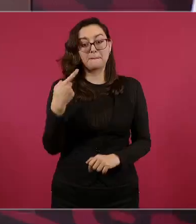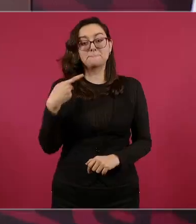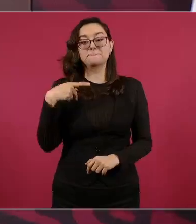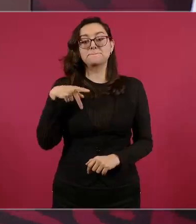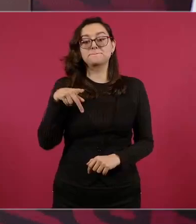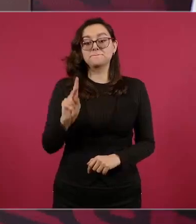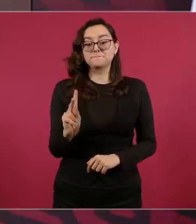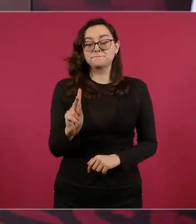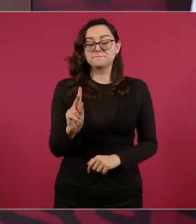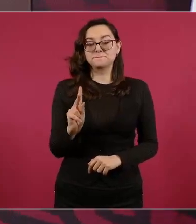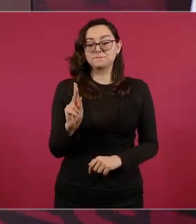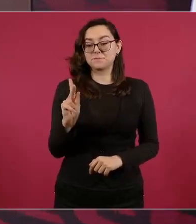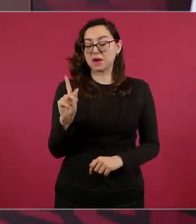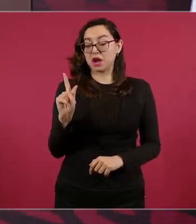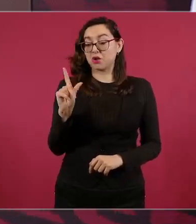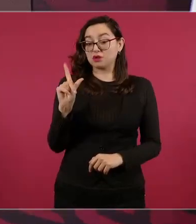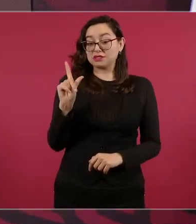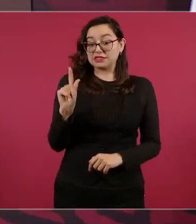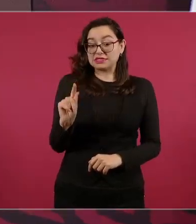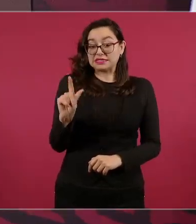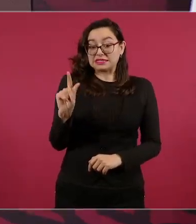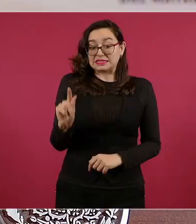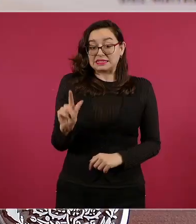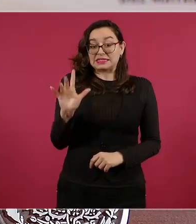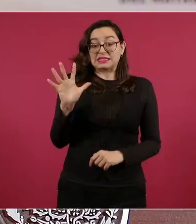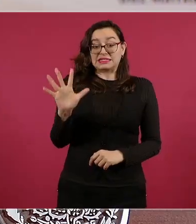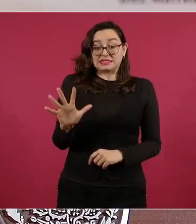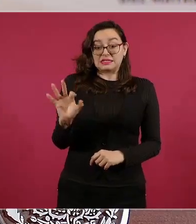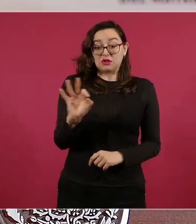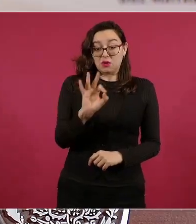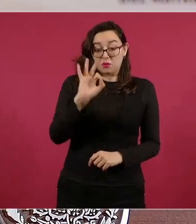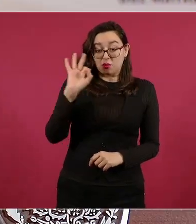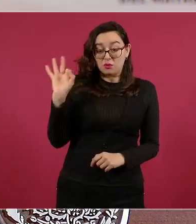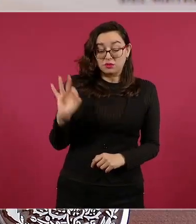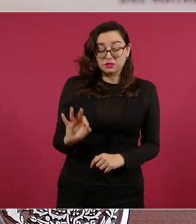busquen el 75%, ya me acordé,